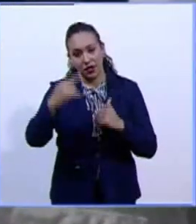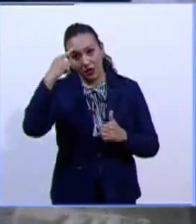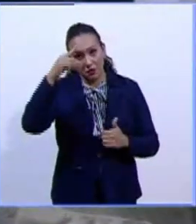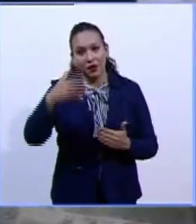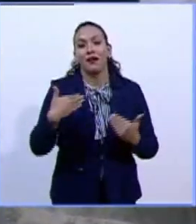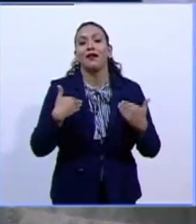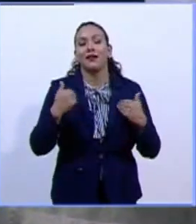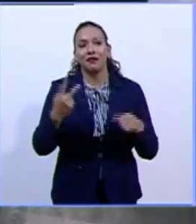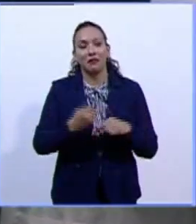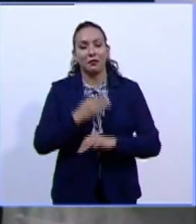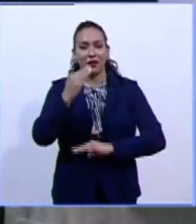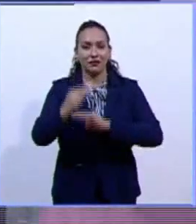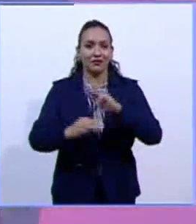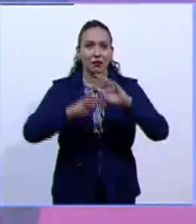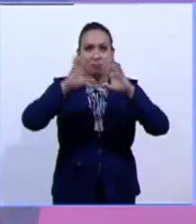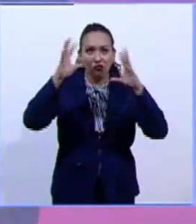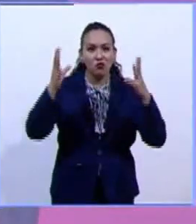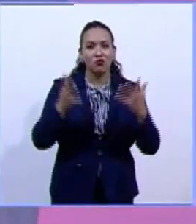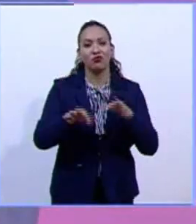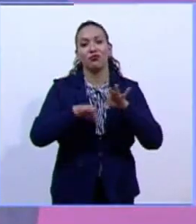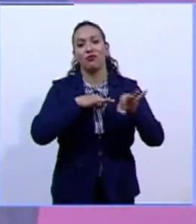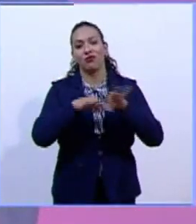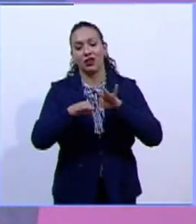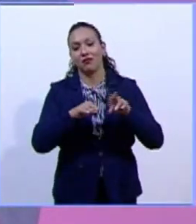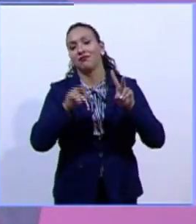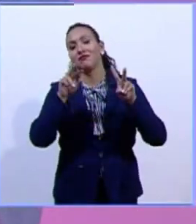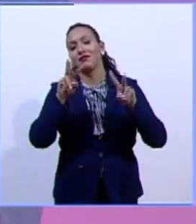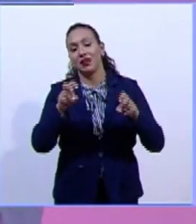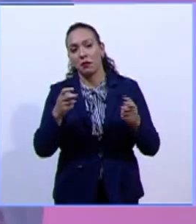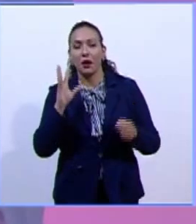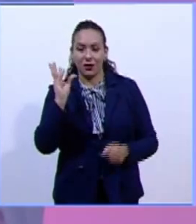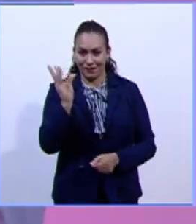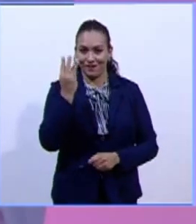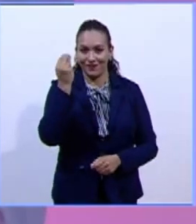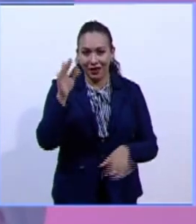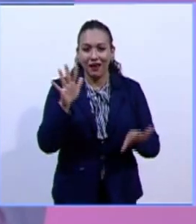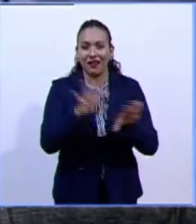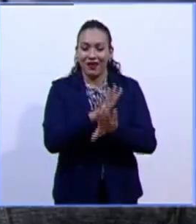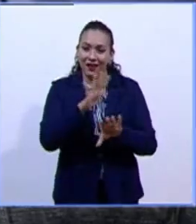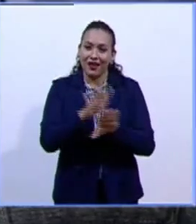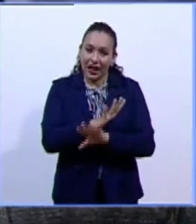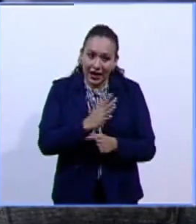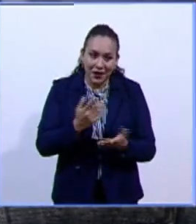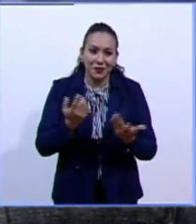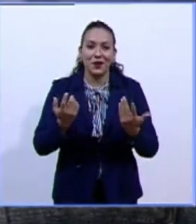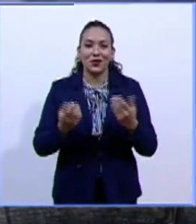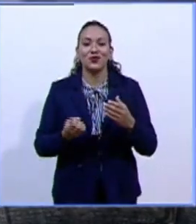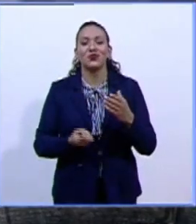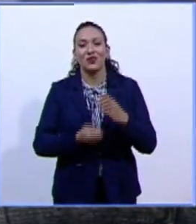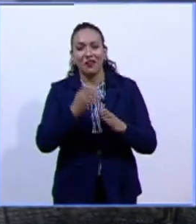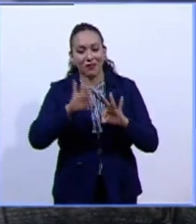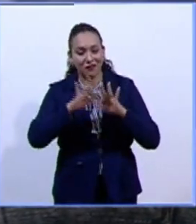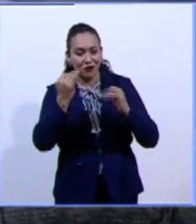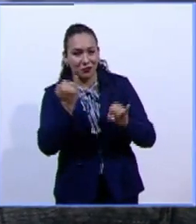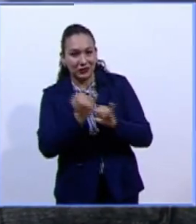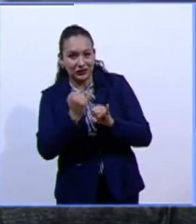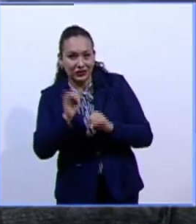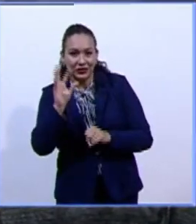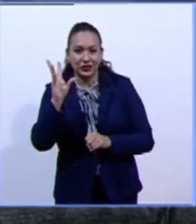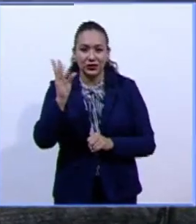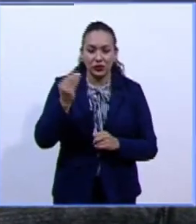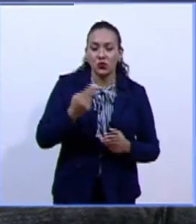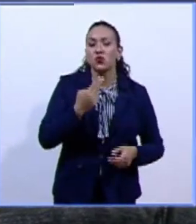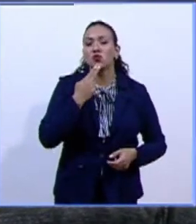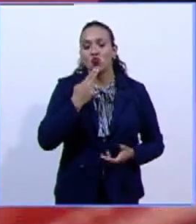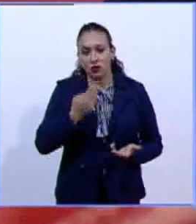vivirá el mundo del trabajo en materia de avances tecnológicos, digitalización, automatización, pero sobre